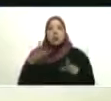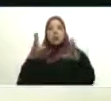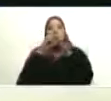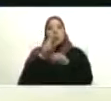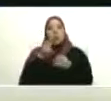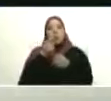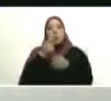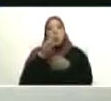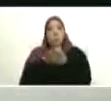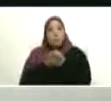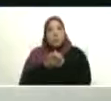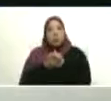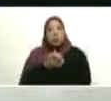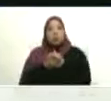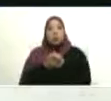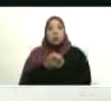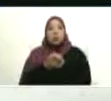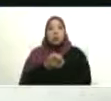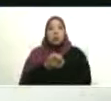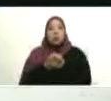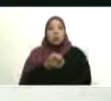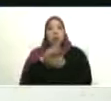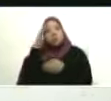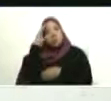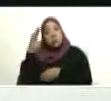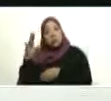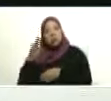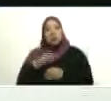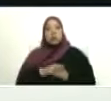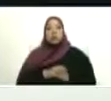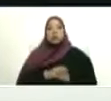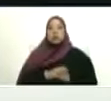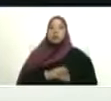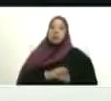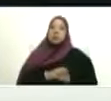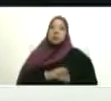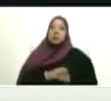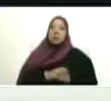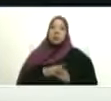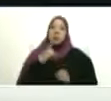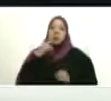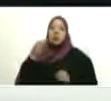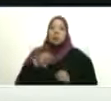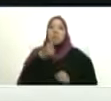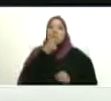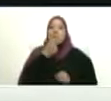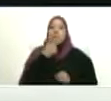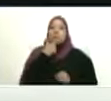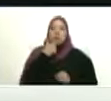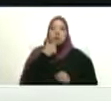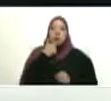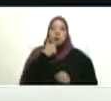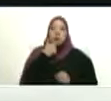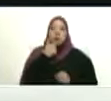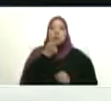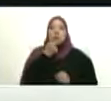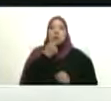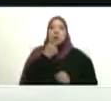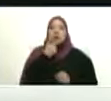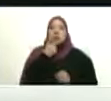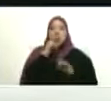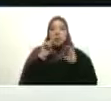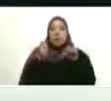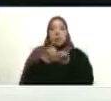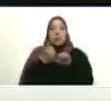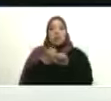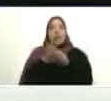a Warnet, mi saludo. De verdad es una belleza. Yo tengo aquí algo bien bonito que van a empezar a entregar